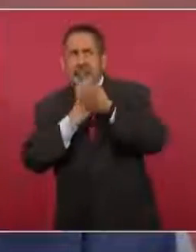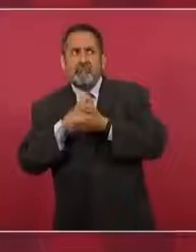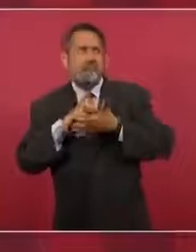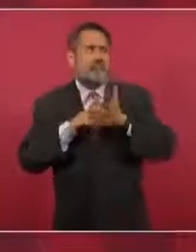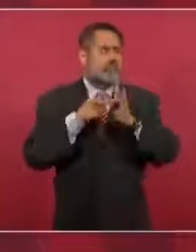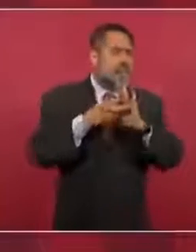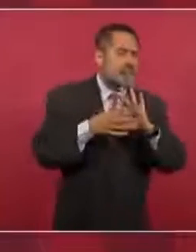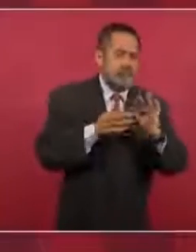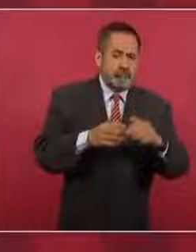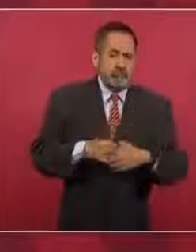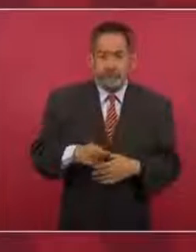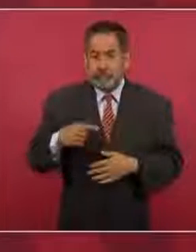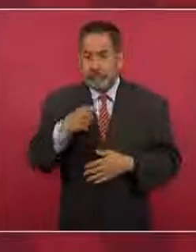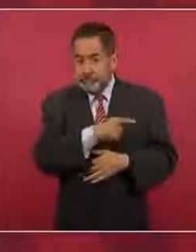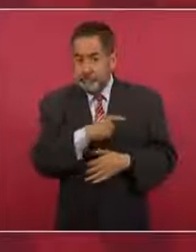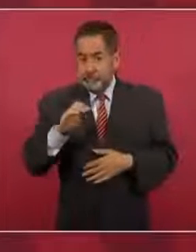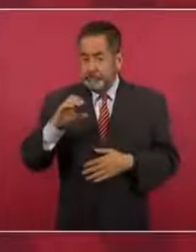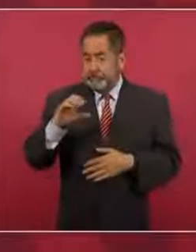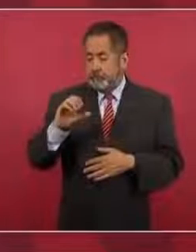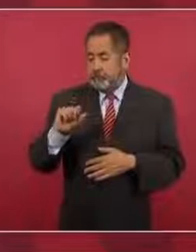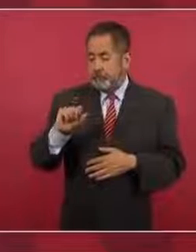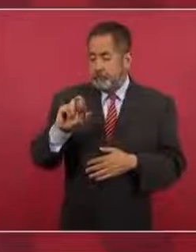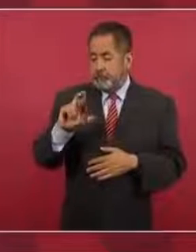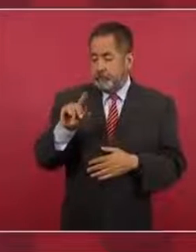y él está asumiendo